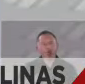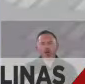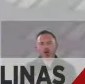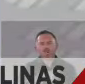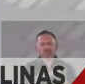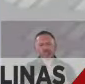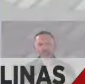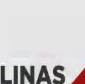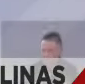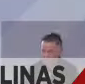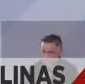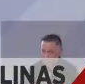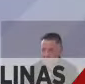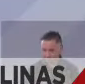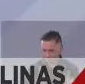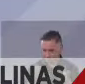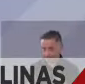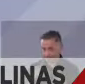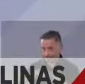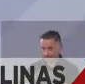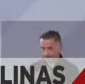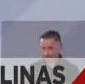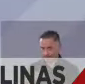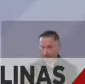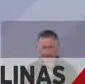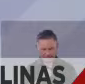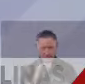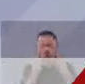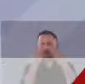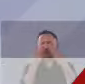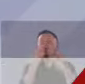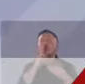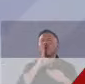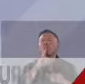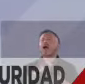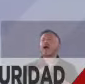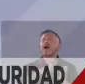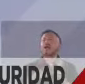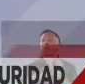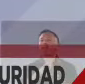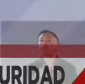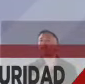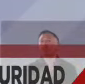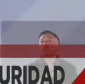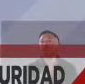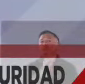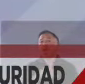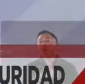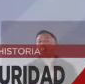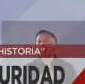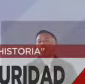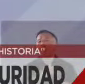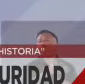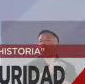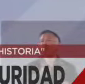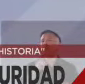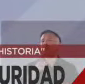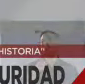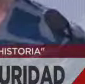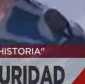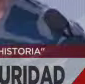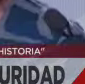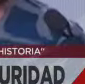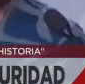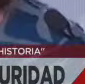asunto de la seguridad. El PRIAN tiene más gobernadores y prófugos que en